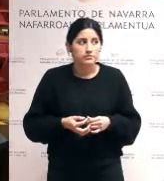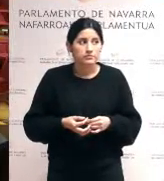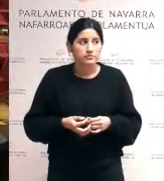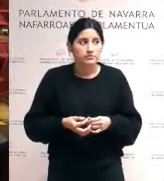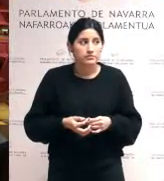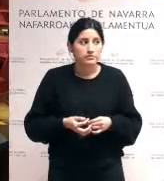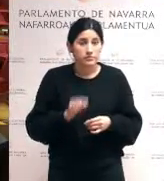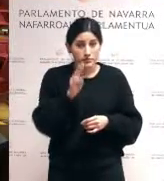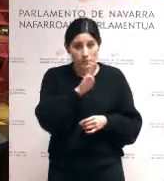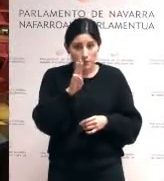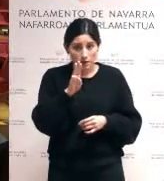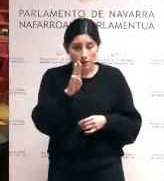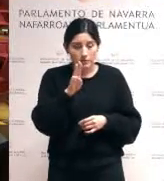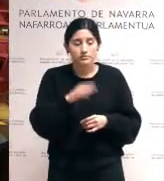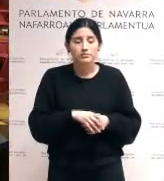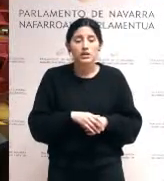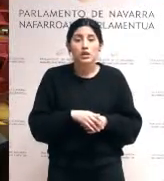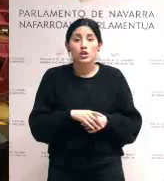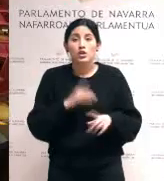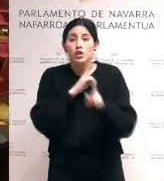Partido Popular a favor. ¿Turnos en contra?